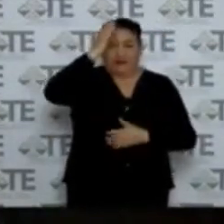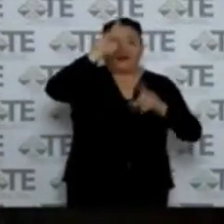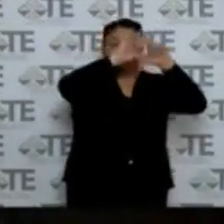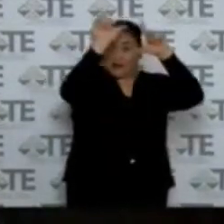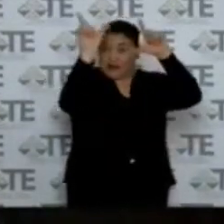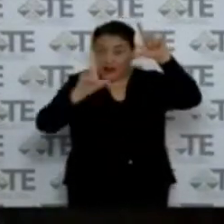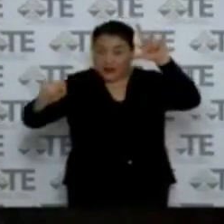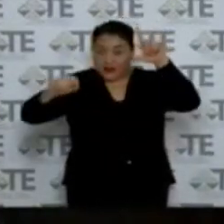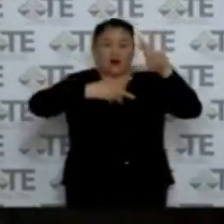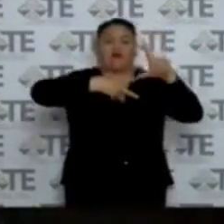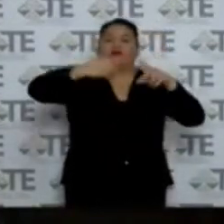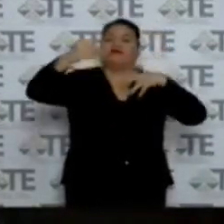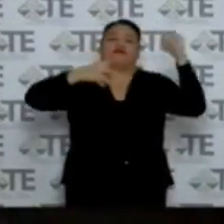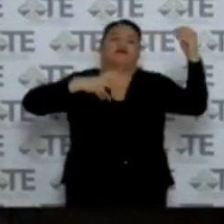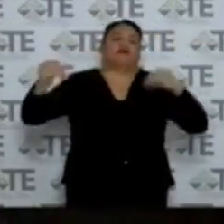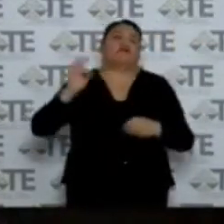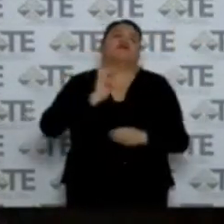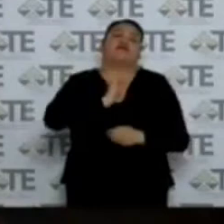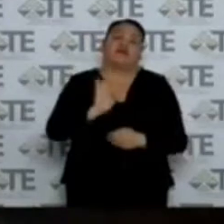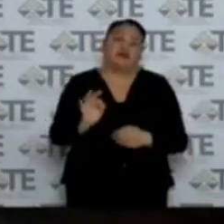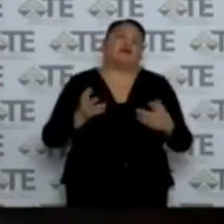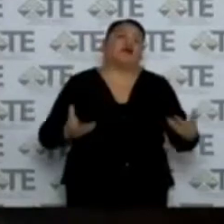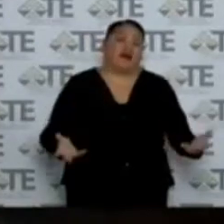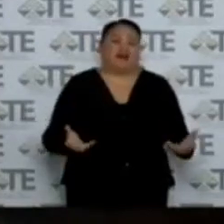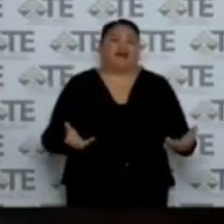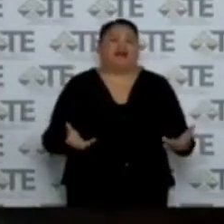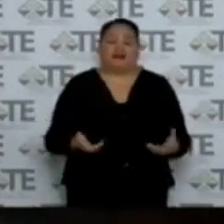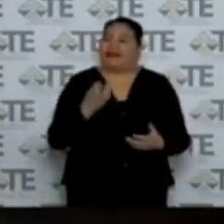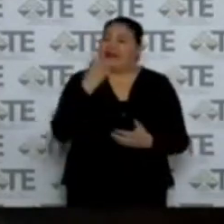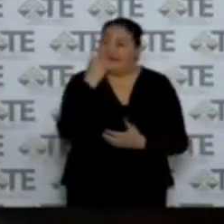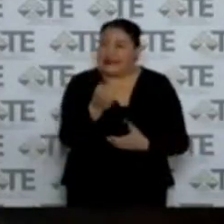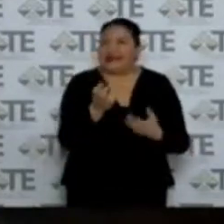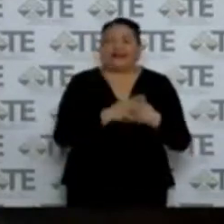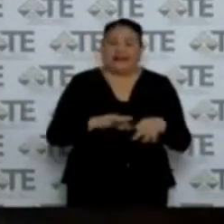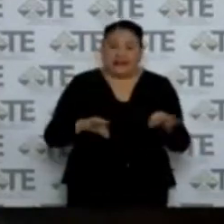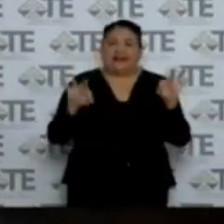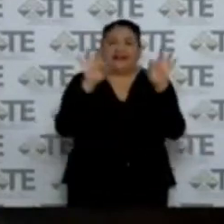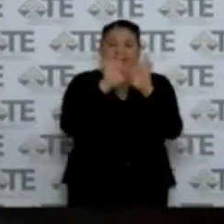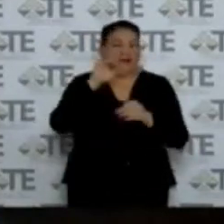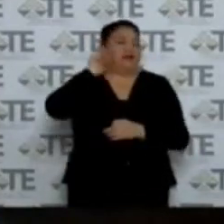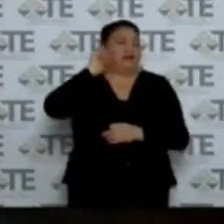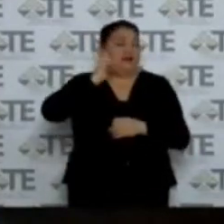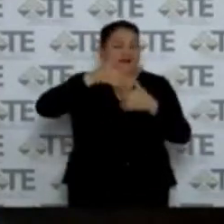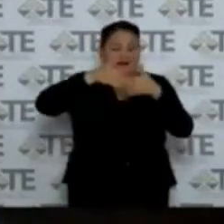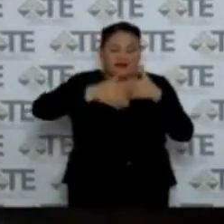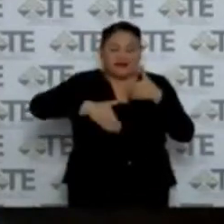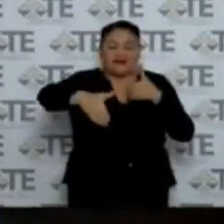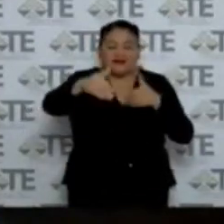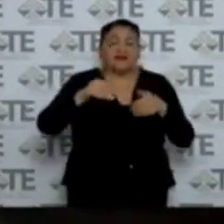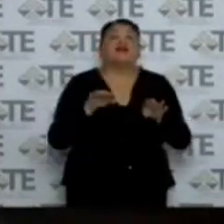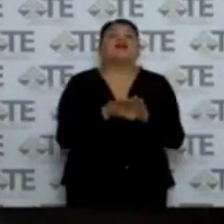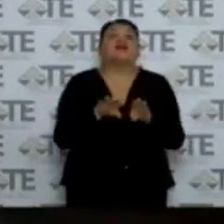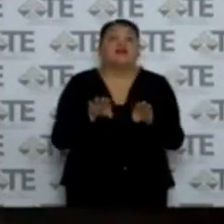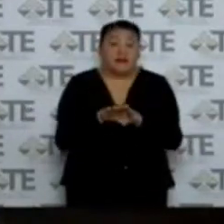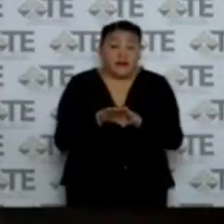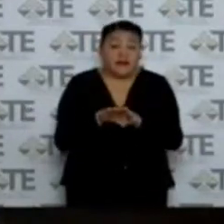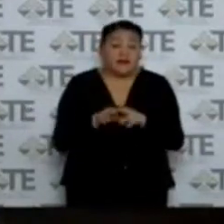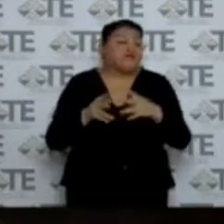seguir marcando este ejemplo. Y eso lo único que nos augura es